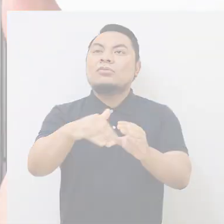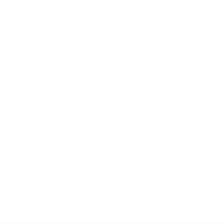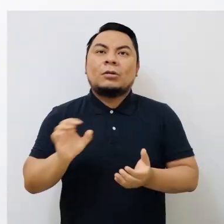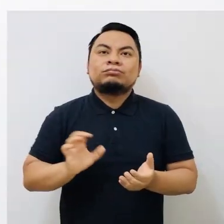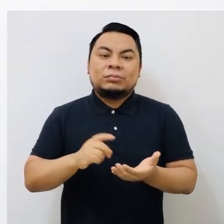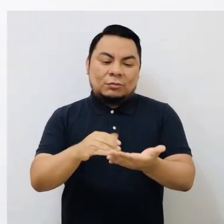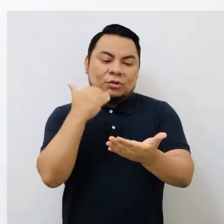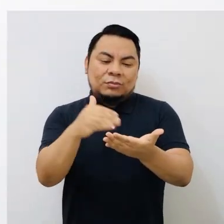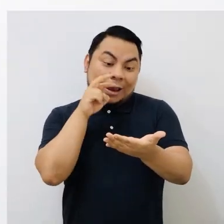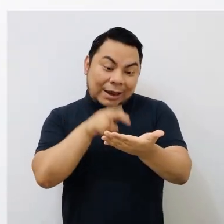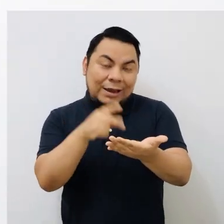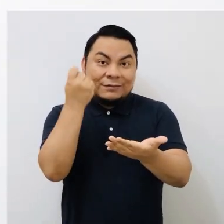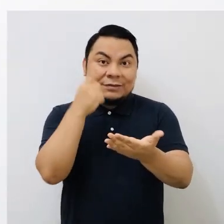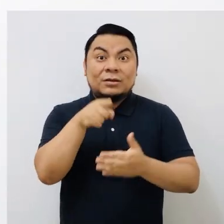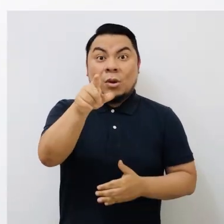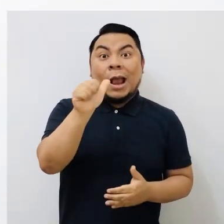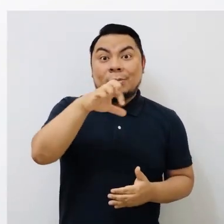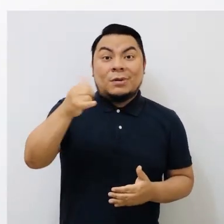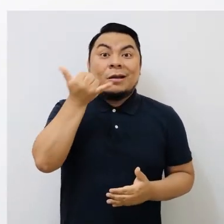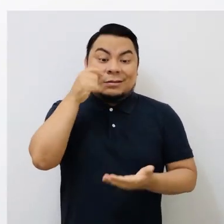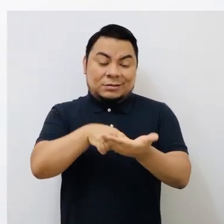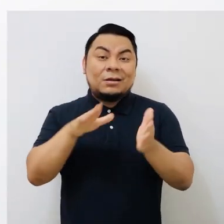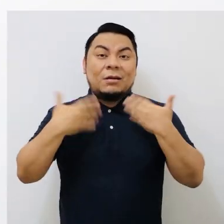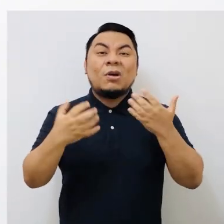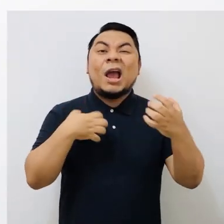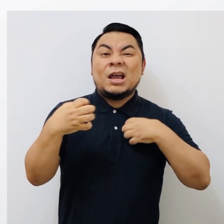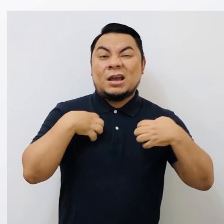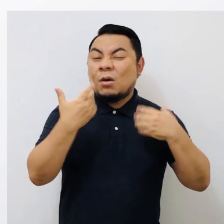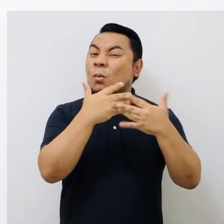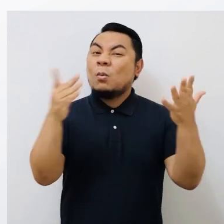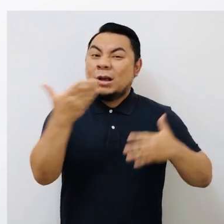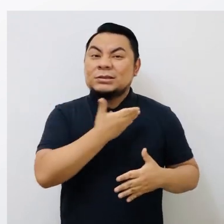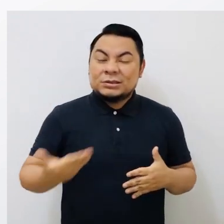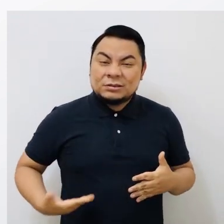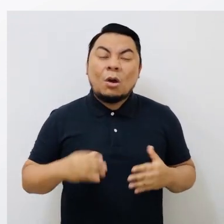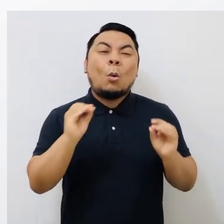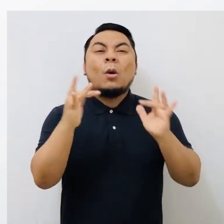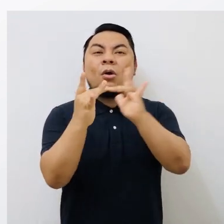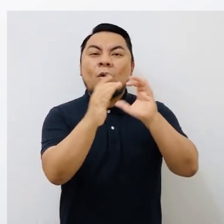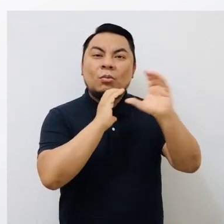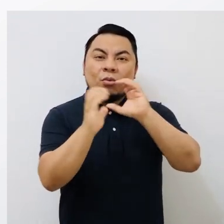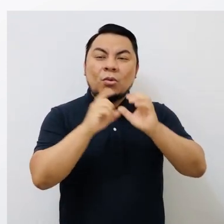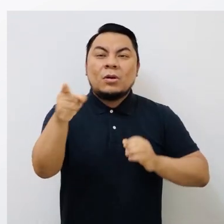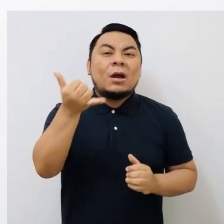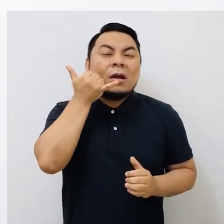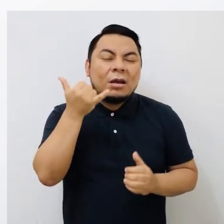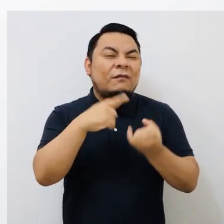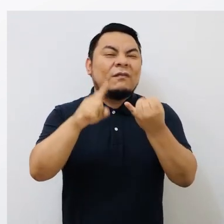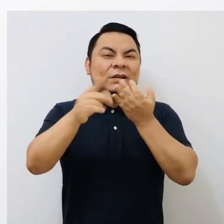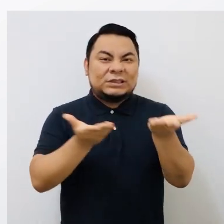notificaciones. Finalmente, desde nuestra app podrás acceder al libro de reclamaciones del Estado, canales de comunicación del MEF, entre